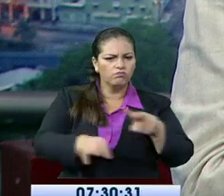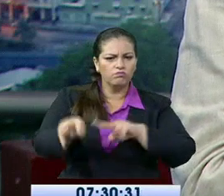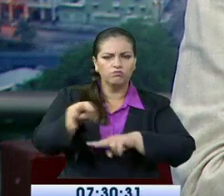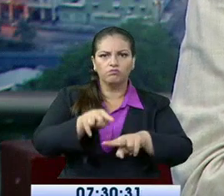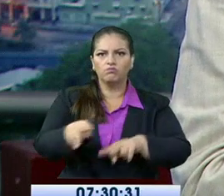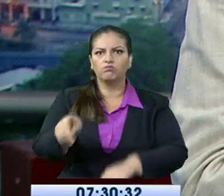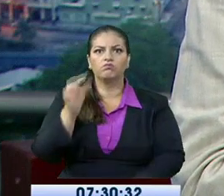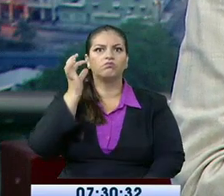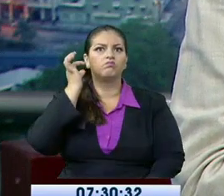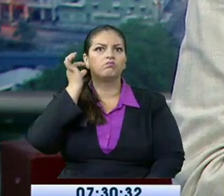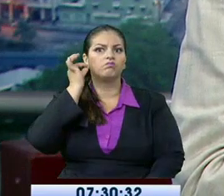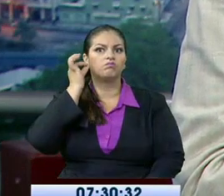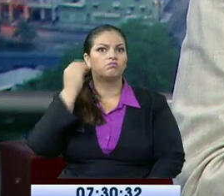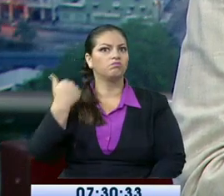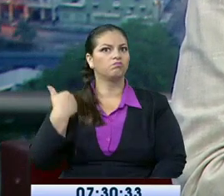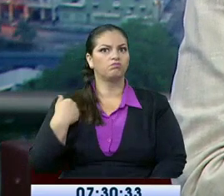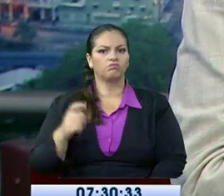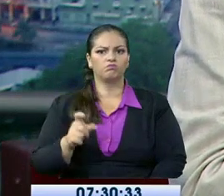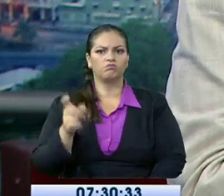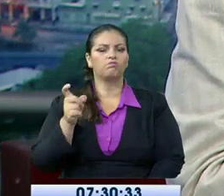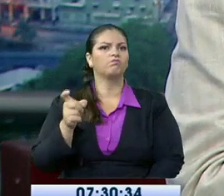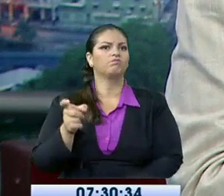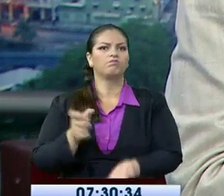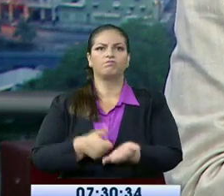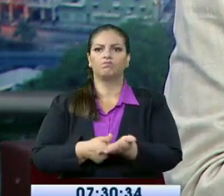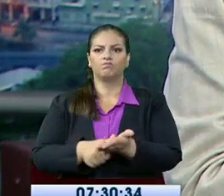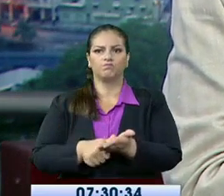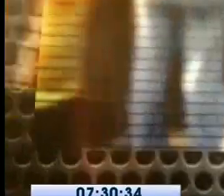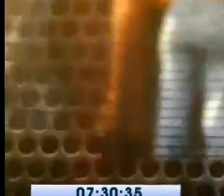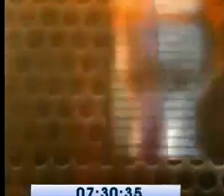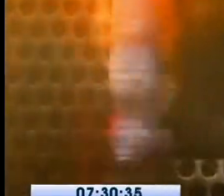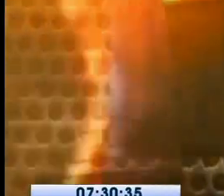para sancionar a los propietarios.